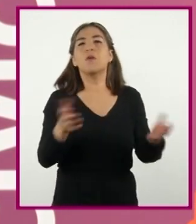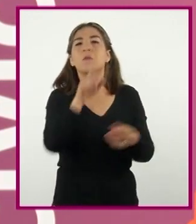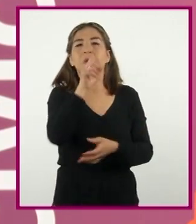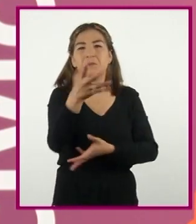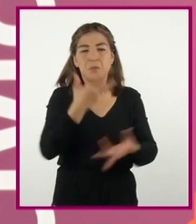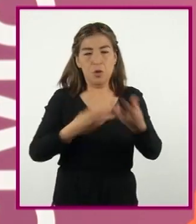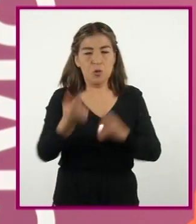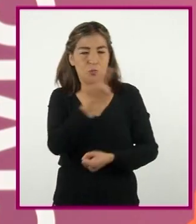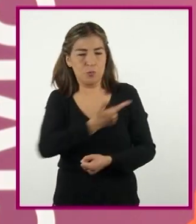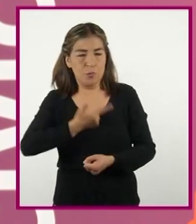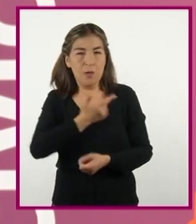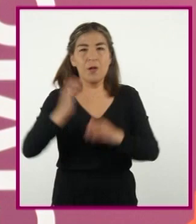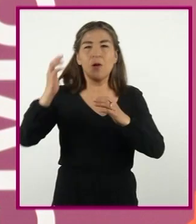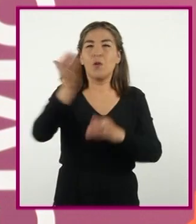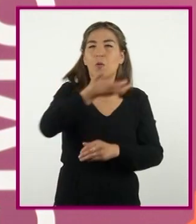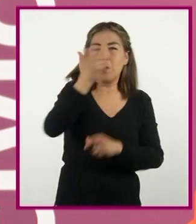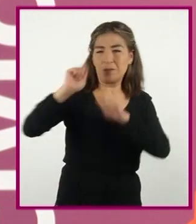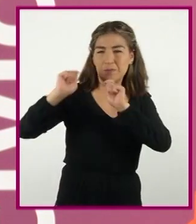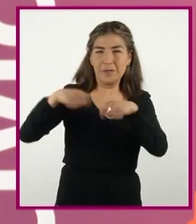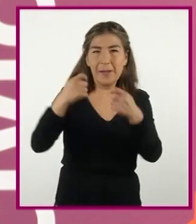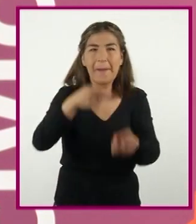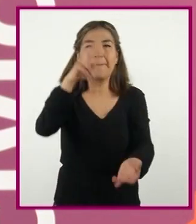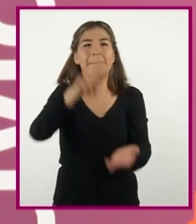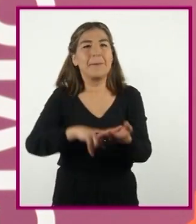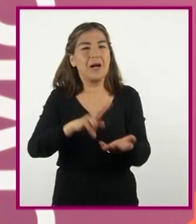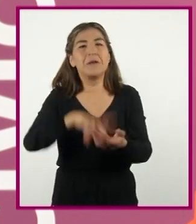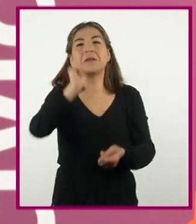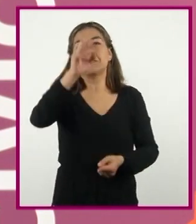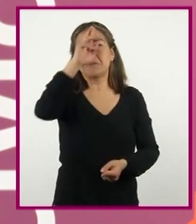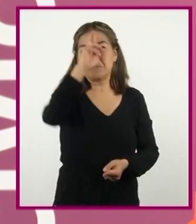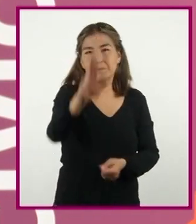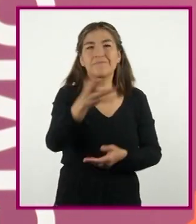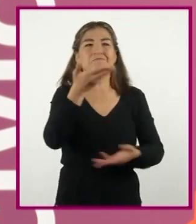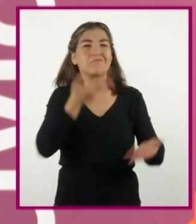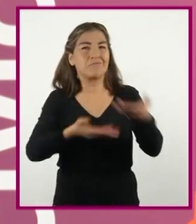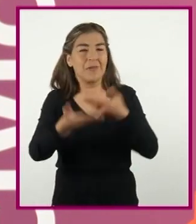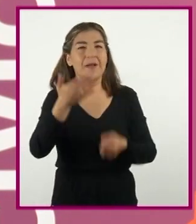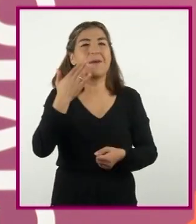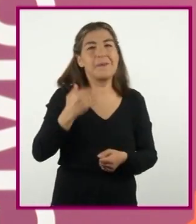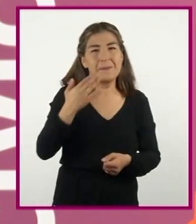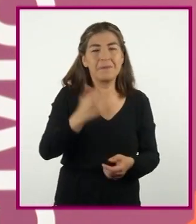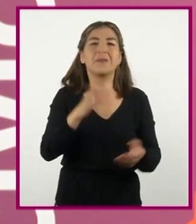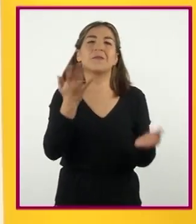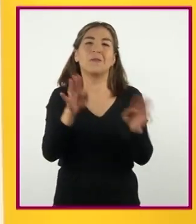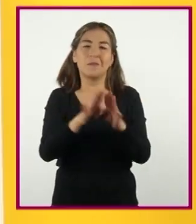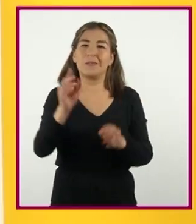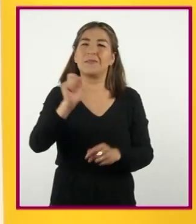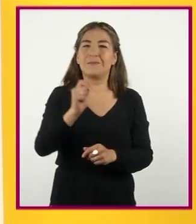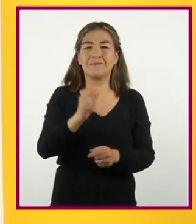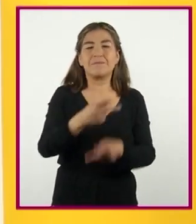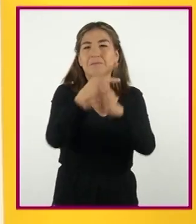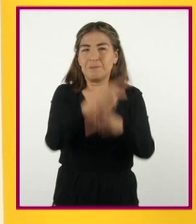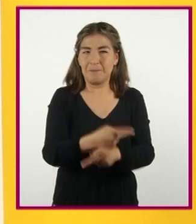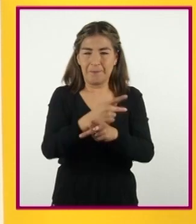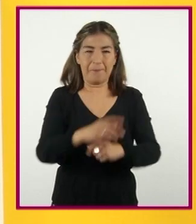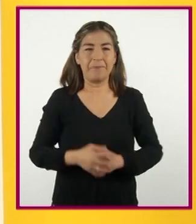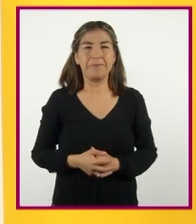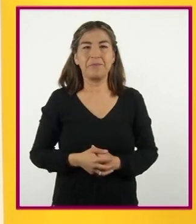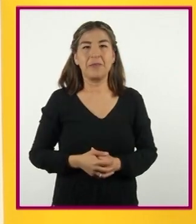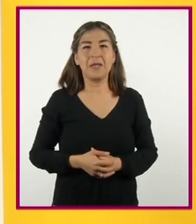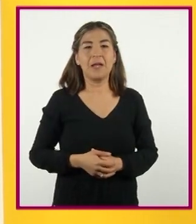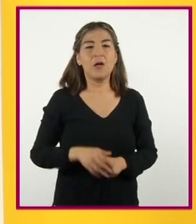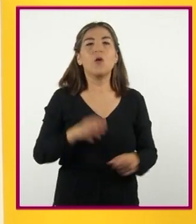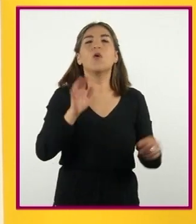gustos, costumbres y valores como el respeto, la solidaridad y la tolerancia. La pertenencia